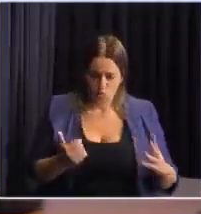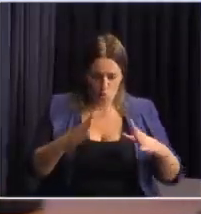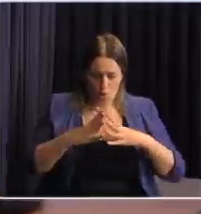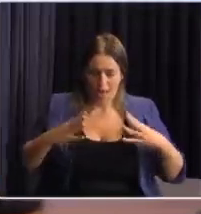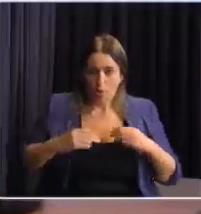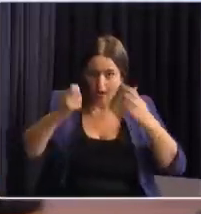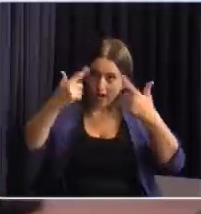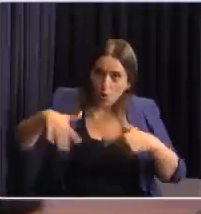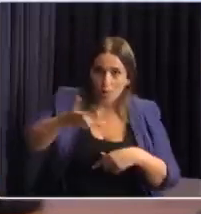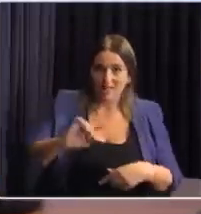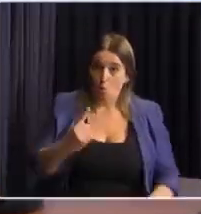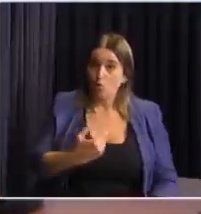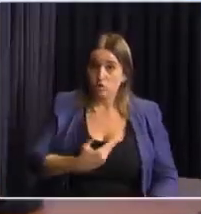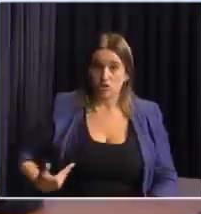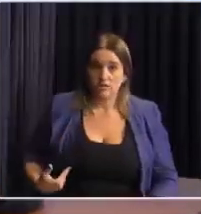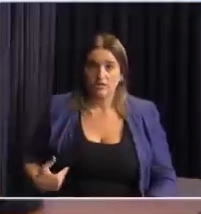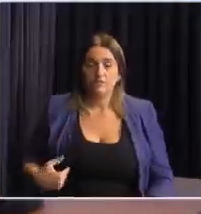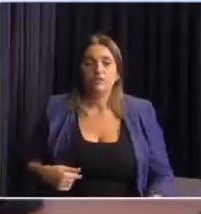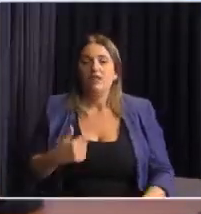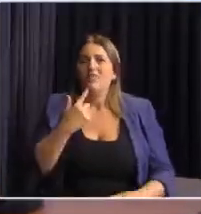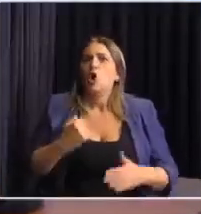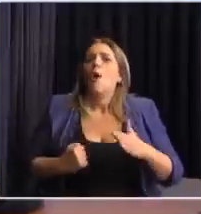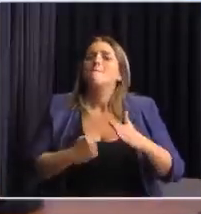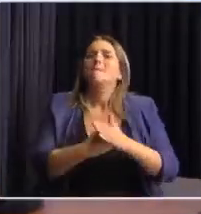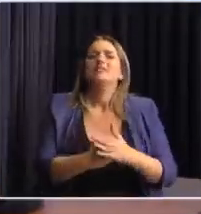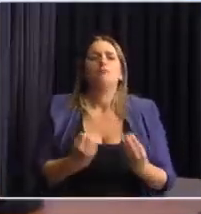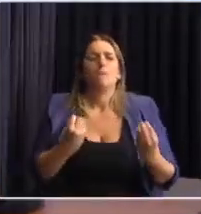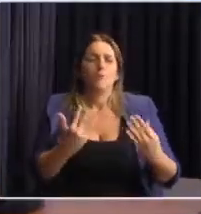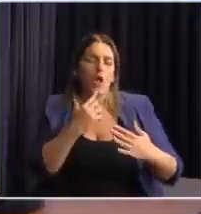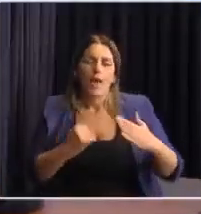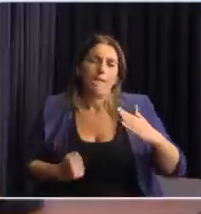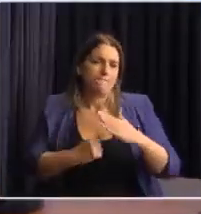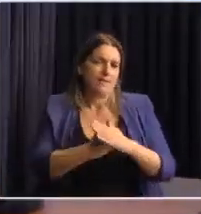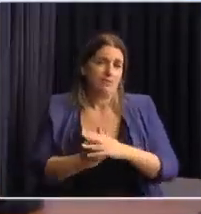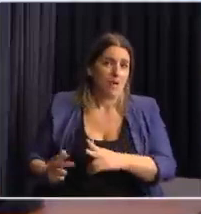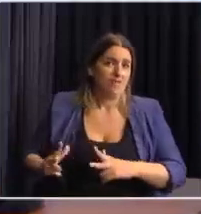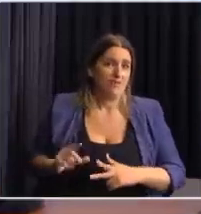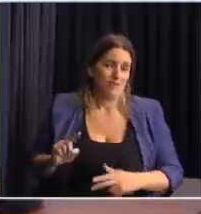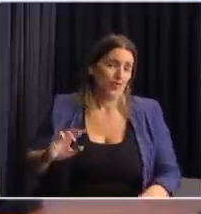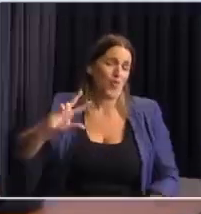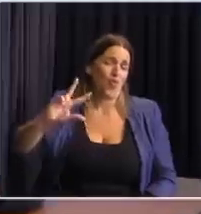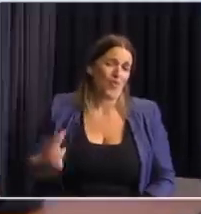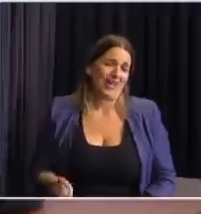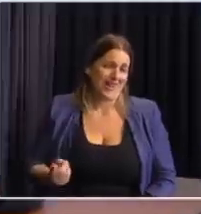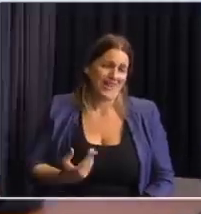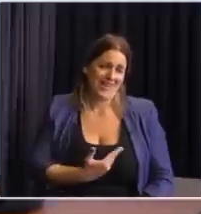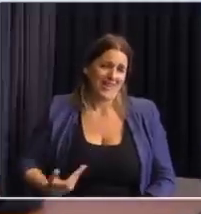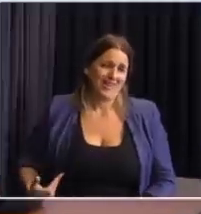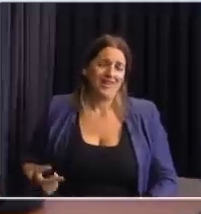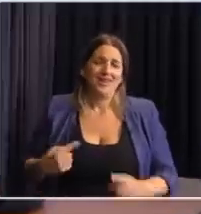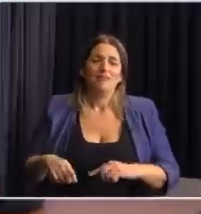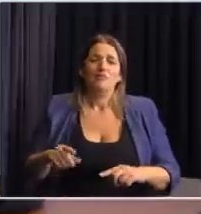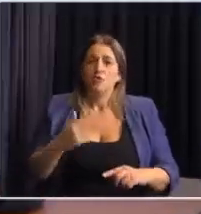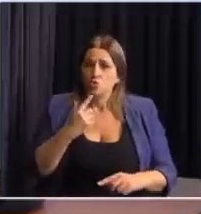escuelas rurales unidocentes. En todos los casos digo como máximo, por lo que señalaba recién el presidente del CODICEN. Las autoridades de